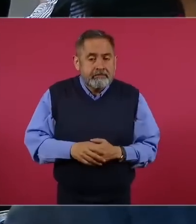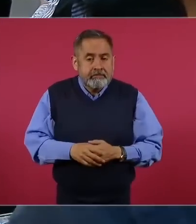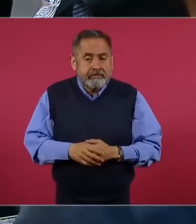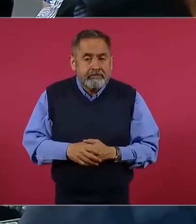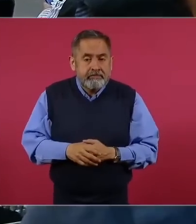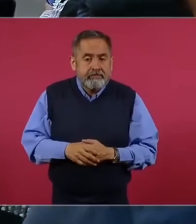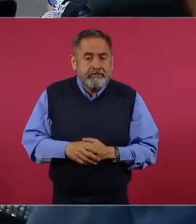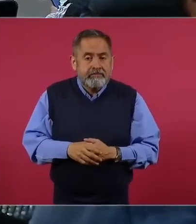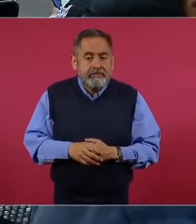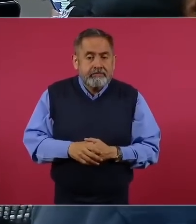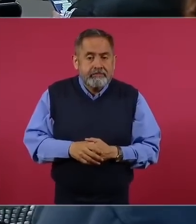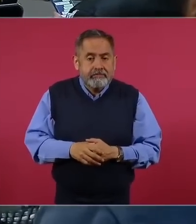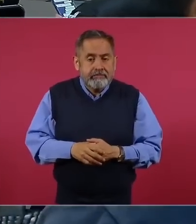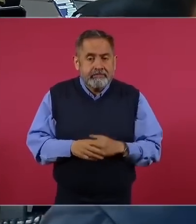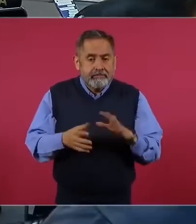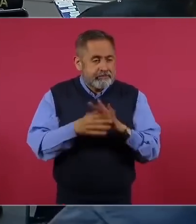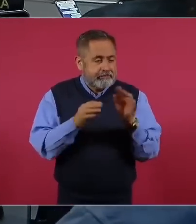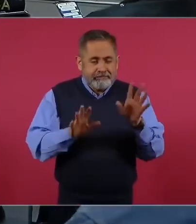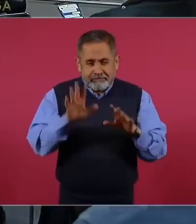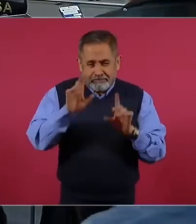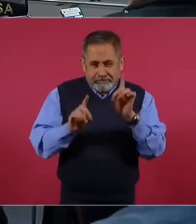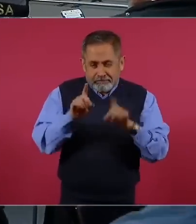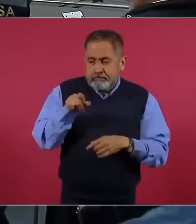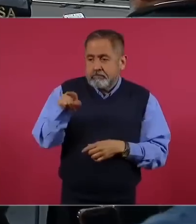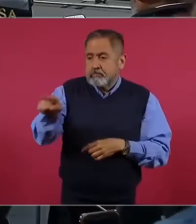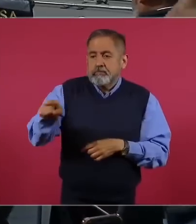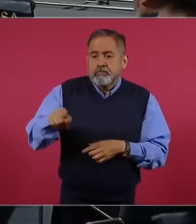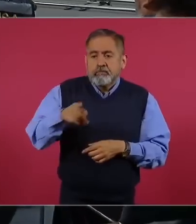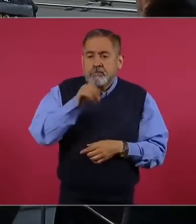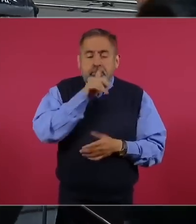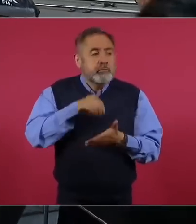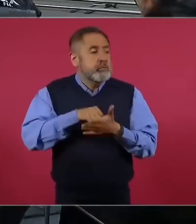por el presunto delito de omisión